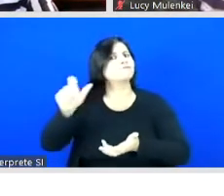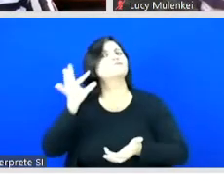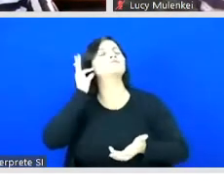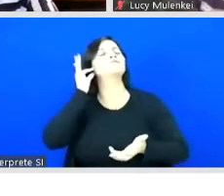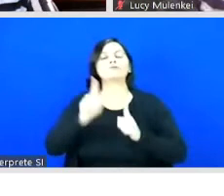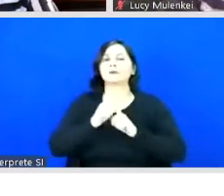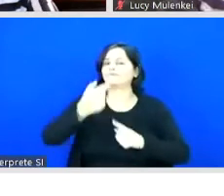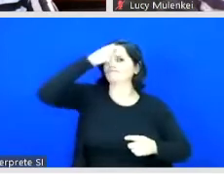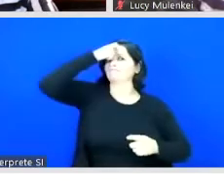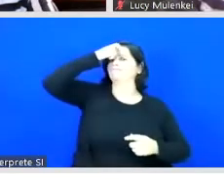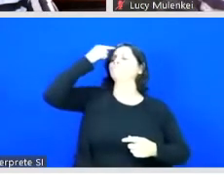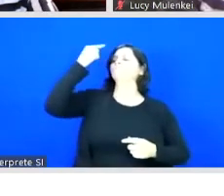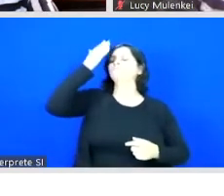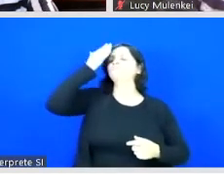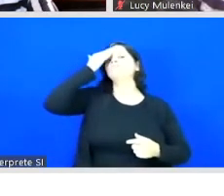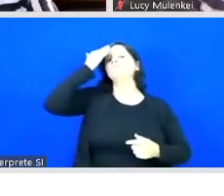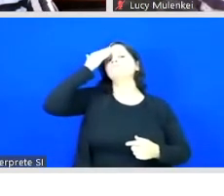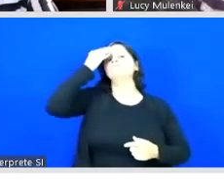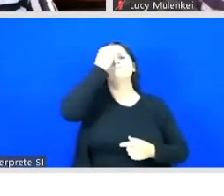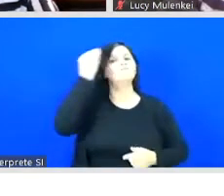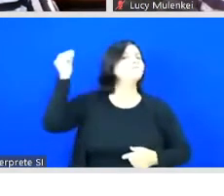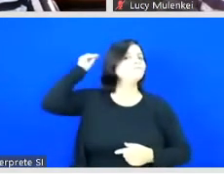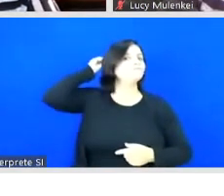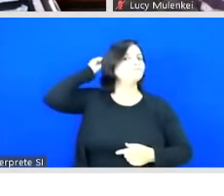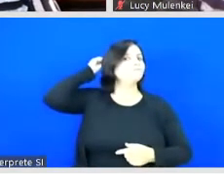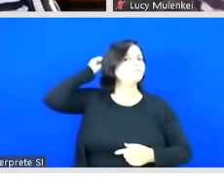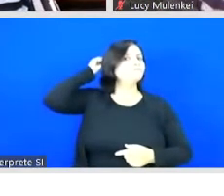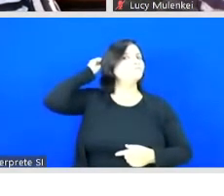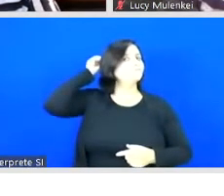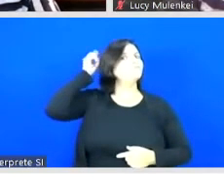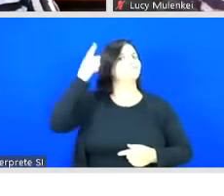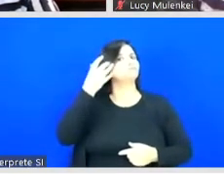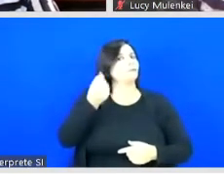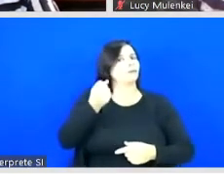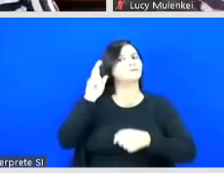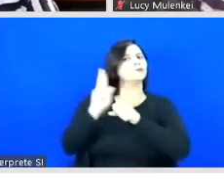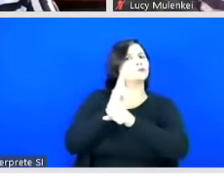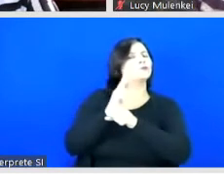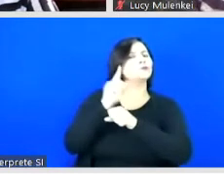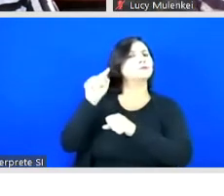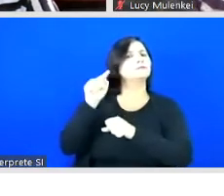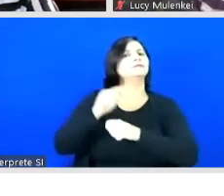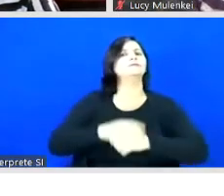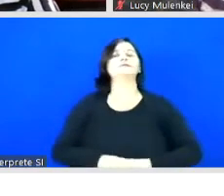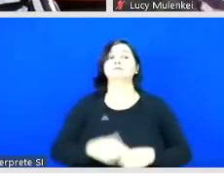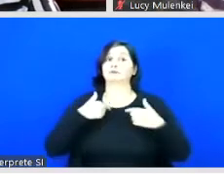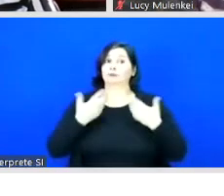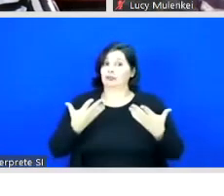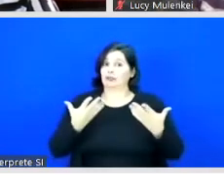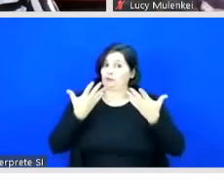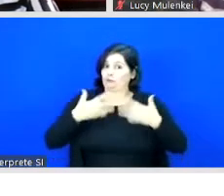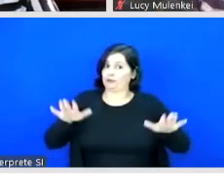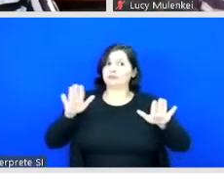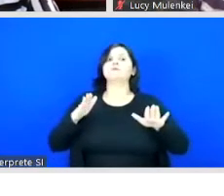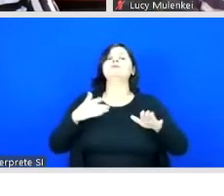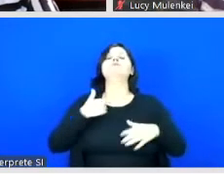hábitats naturales de las diferentes especies. Quisiera terminar diciendo que México se ha sumado entusiastamente al